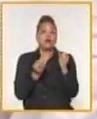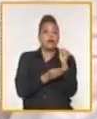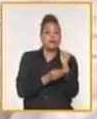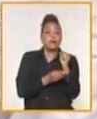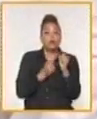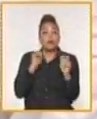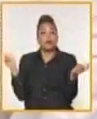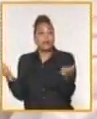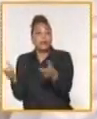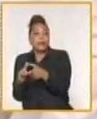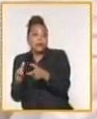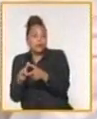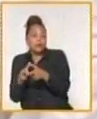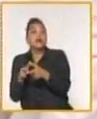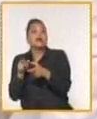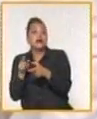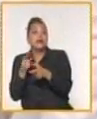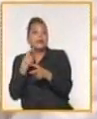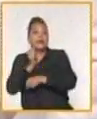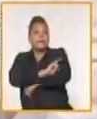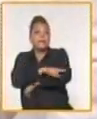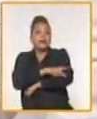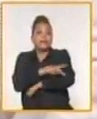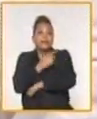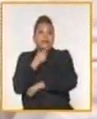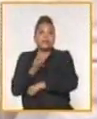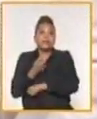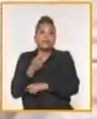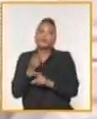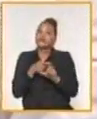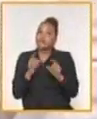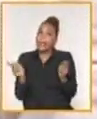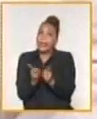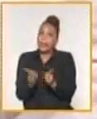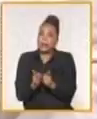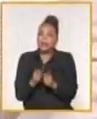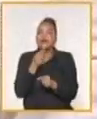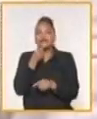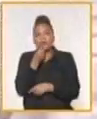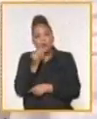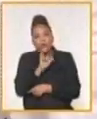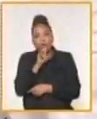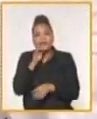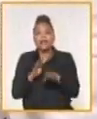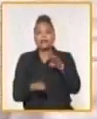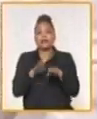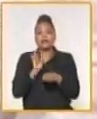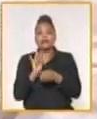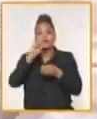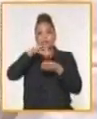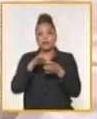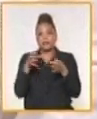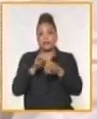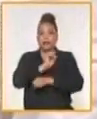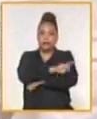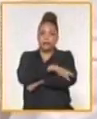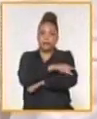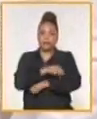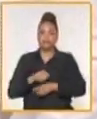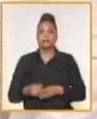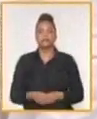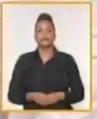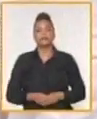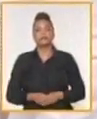minoría, que son chiitas, o sea, y que todo eso puede traer una inestabilidad interna. Pero el problema es más